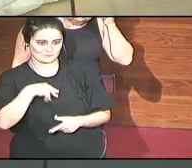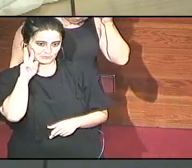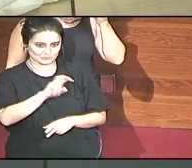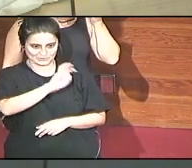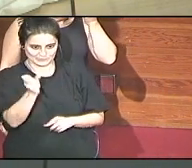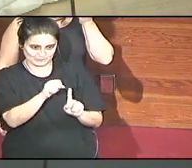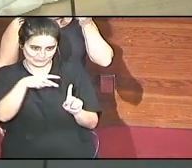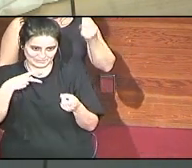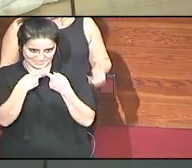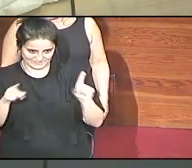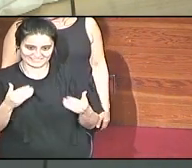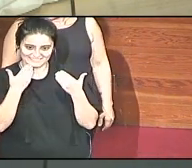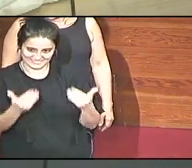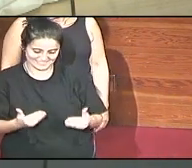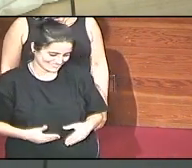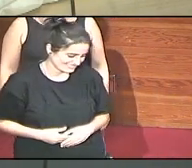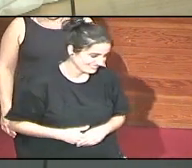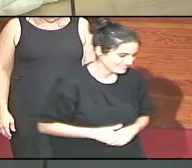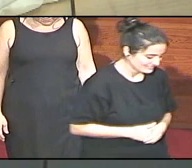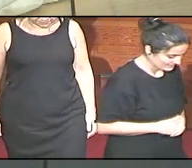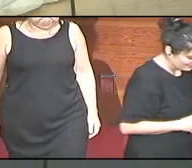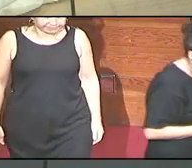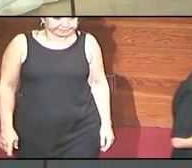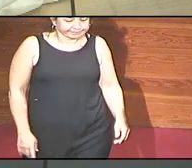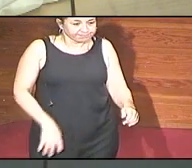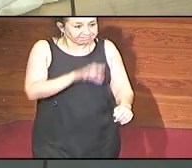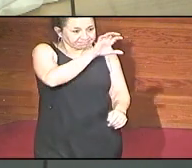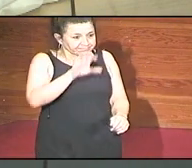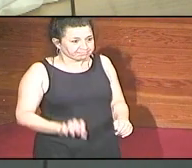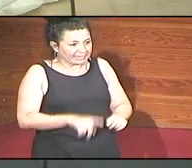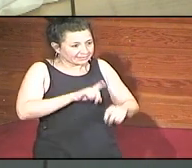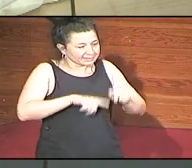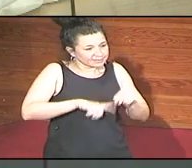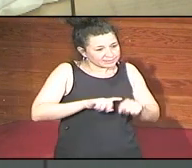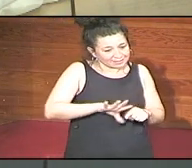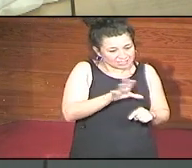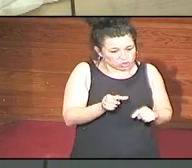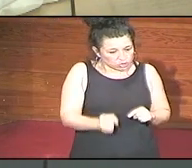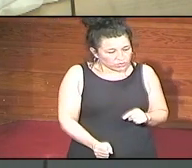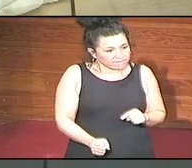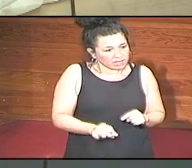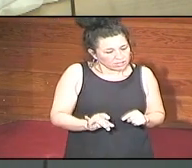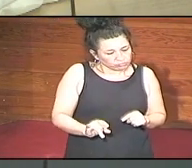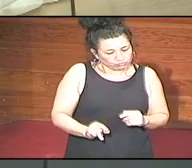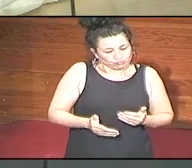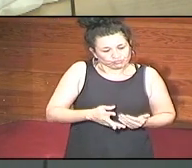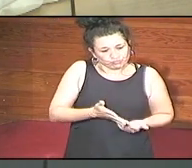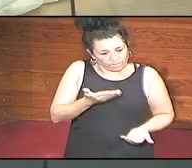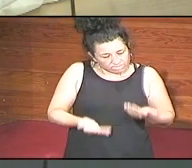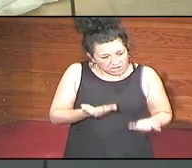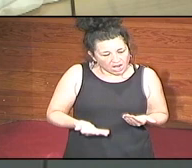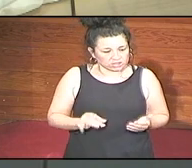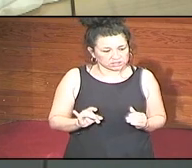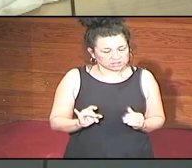vale goyesca depende del país en sudáfrica por ejemplo si se valoró mucho él desde que llegó la democracia y 11